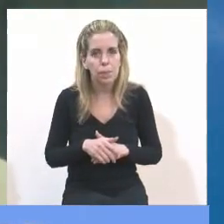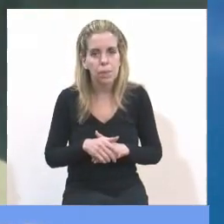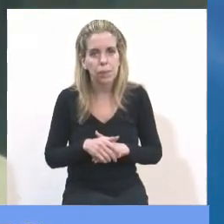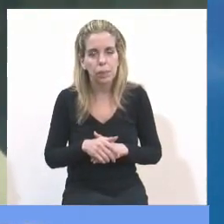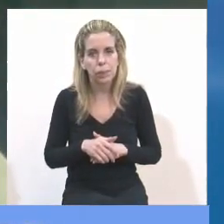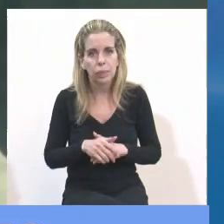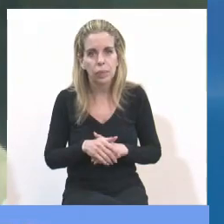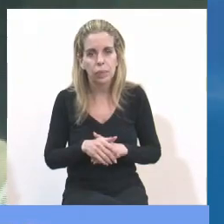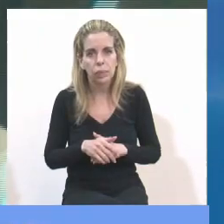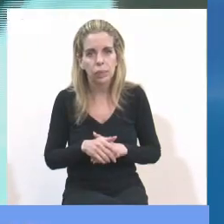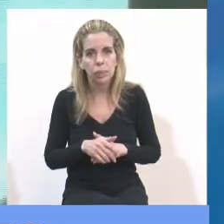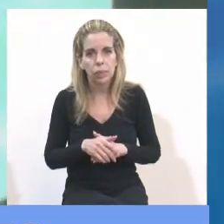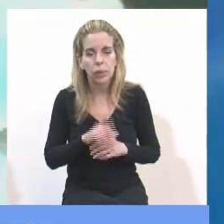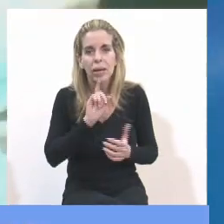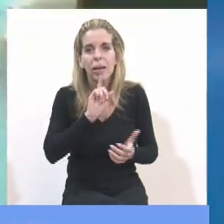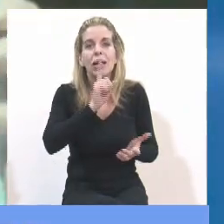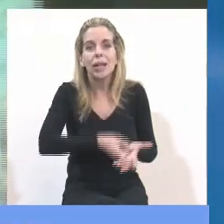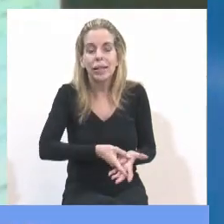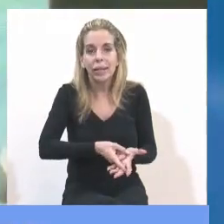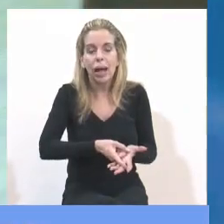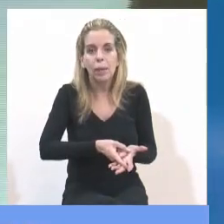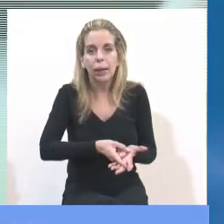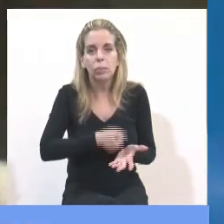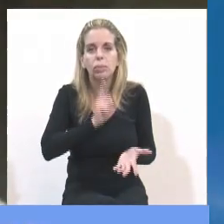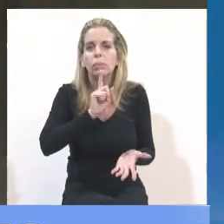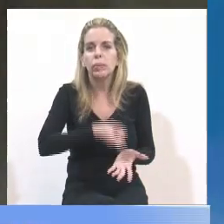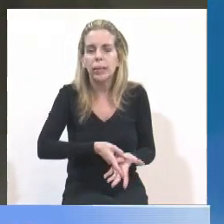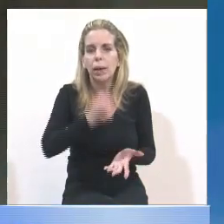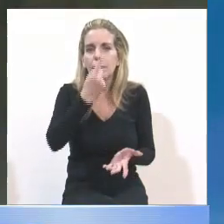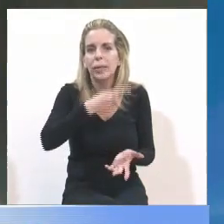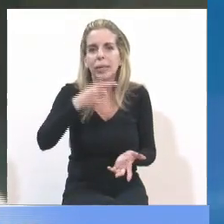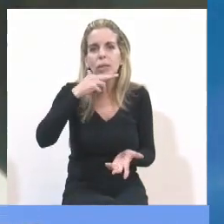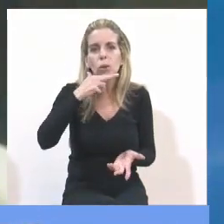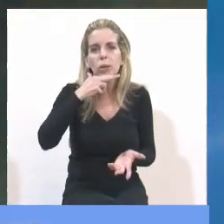ante este Senado. En el dictamen correspondiente al